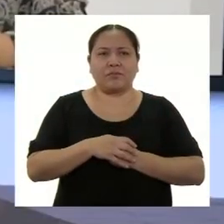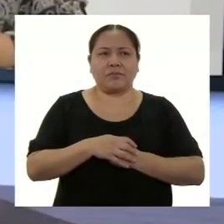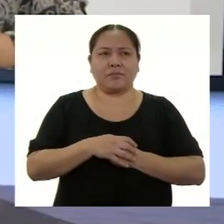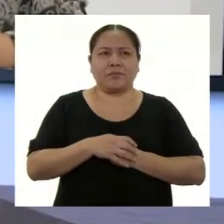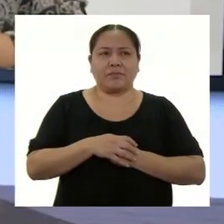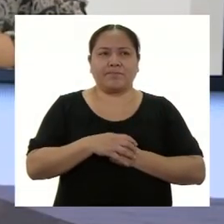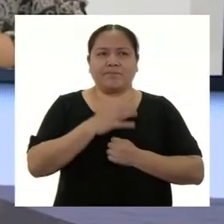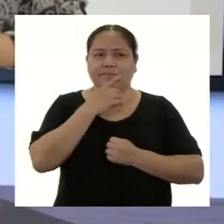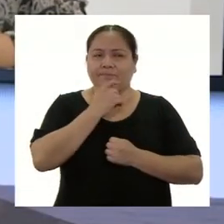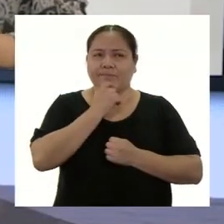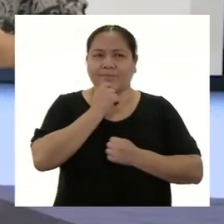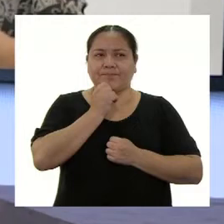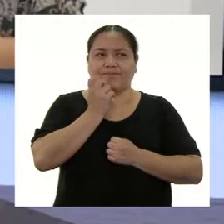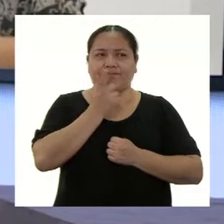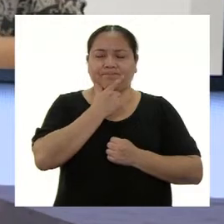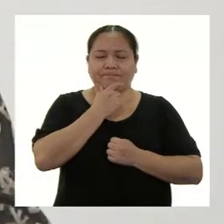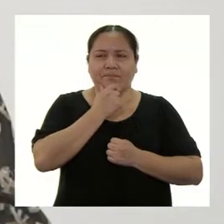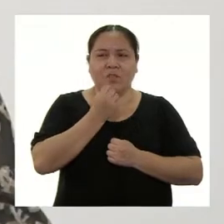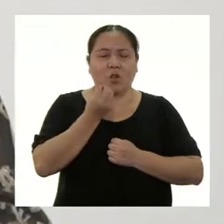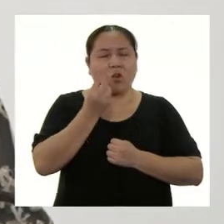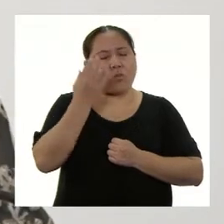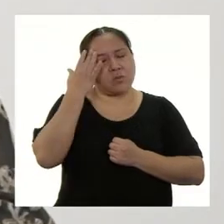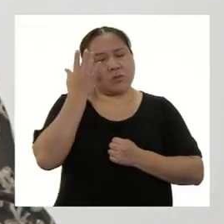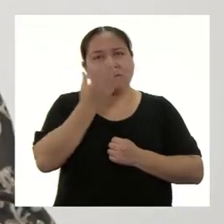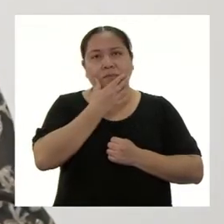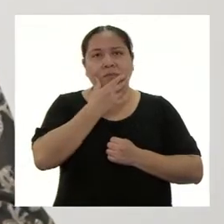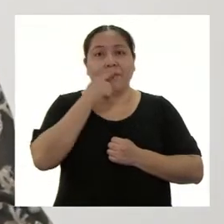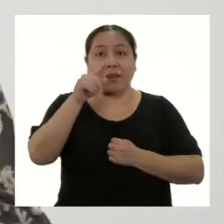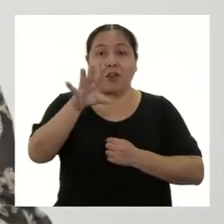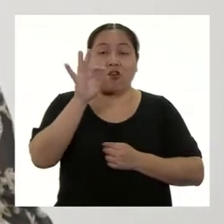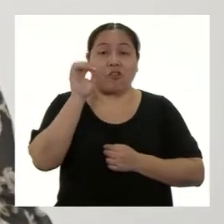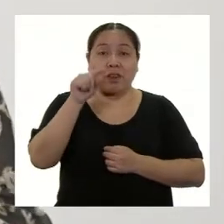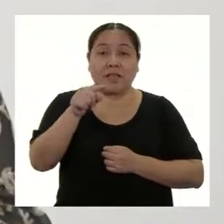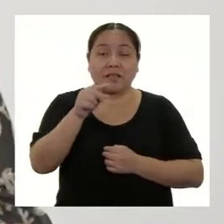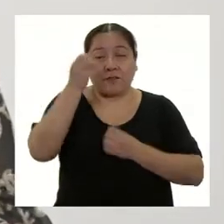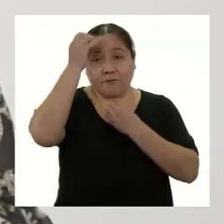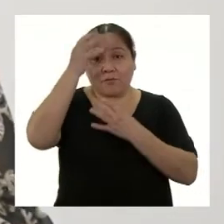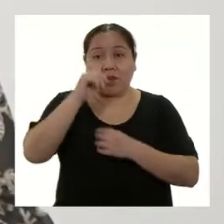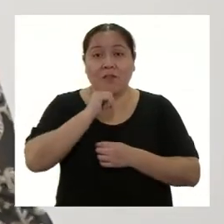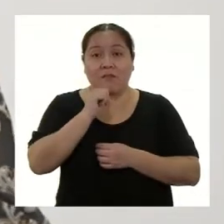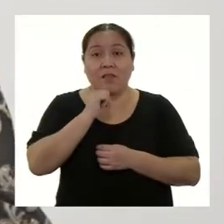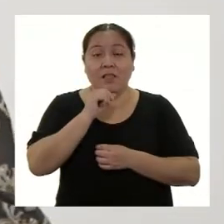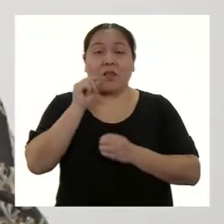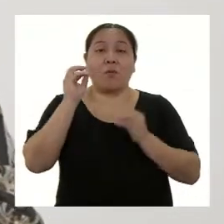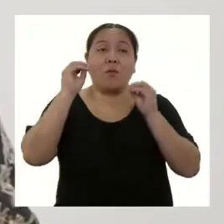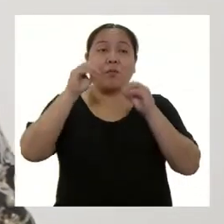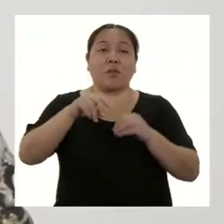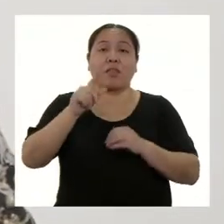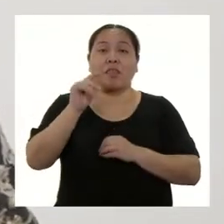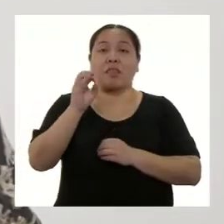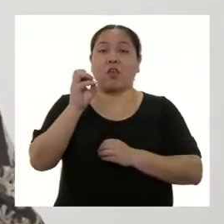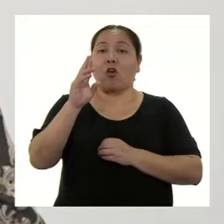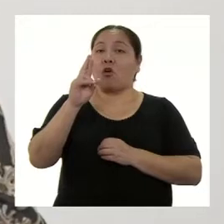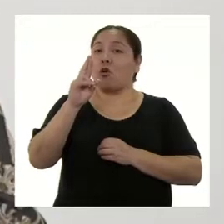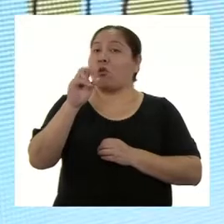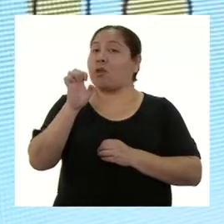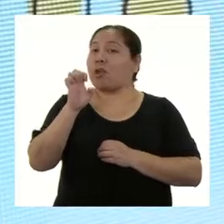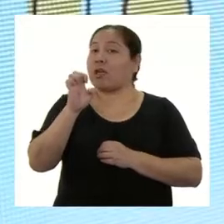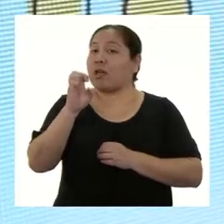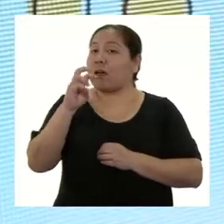A ver... Para hallar ese dato, podrías aplicar el teorema de